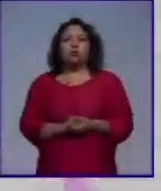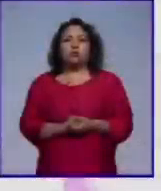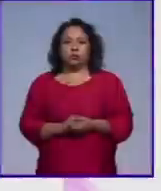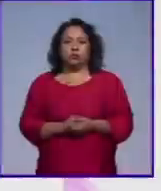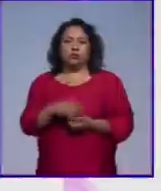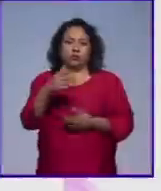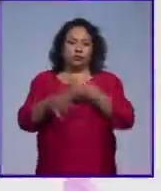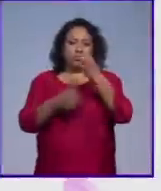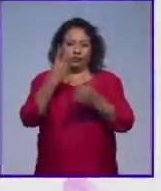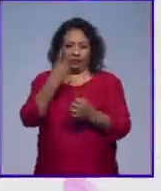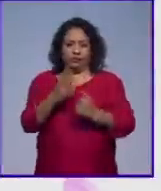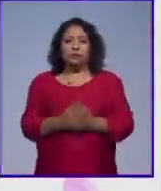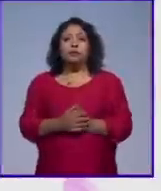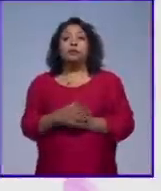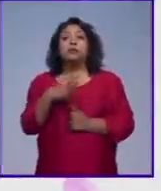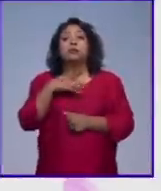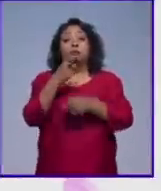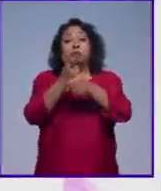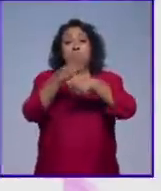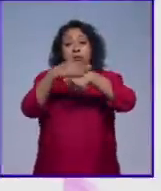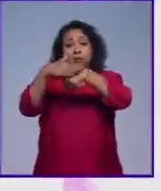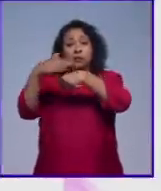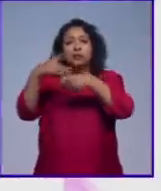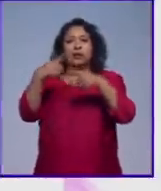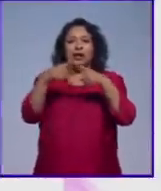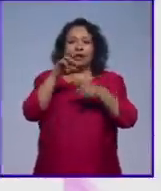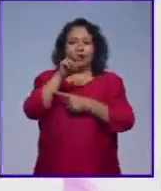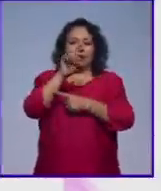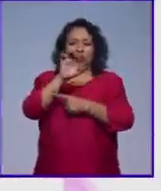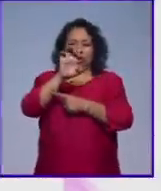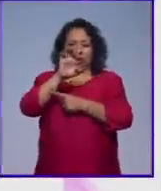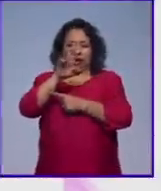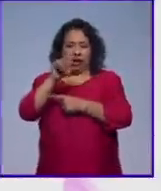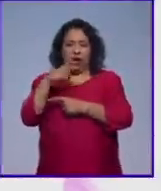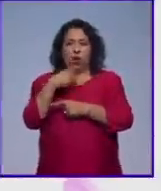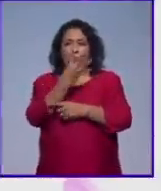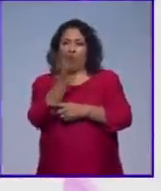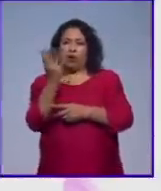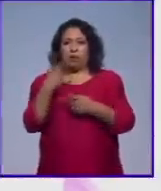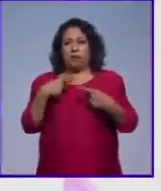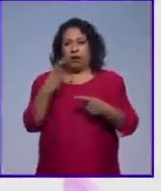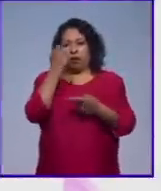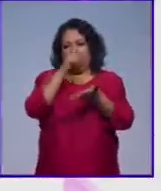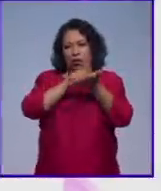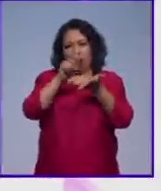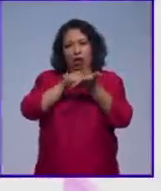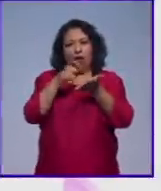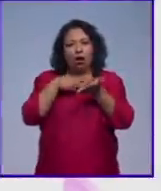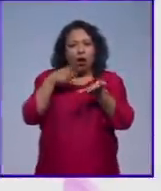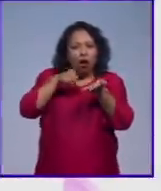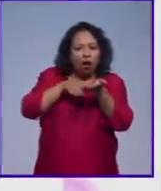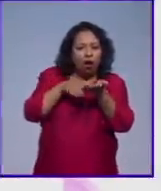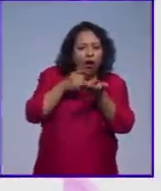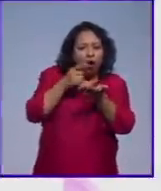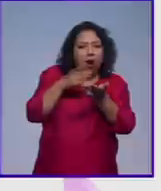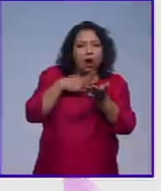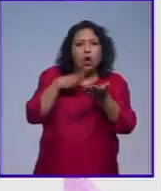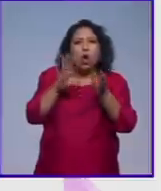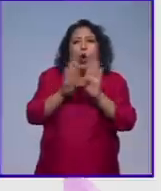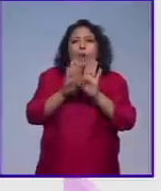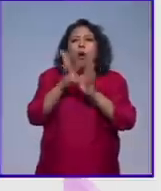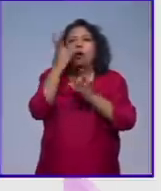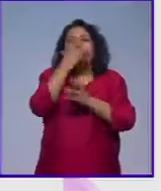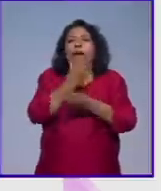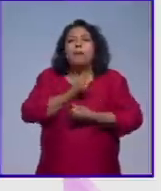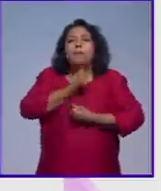Continuamos aquí en Noticias 22. Convocados por Ediciones Era, cuatro avezados artistas de la palabra desentrañan los misterios y encantos de la